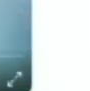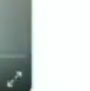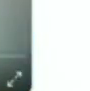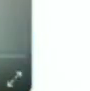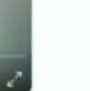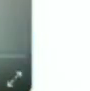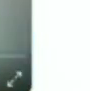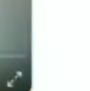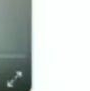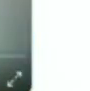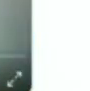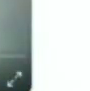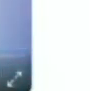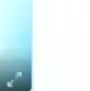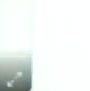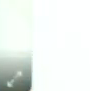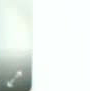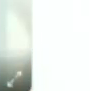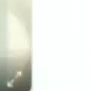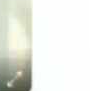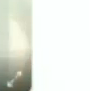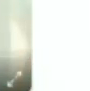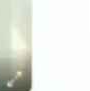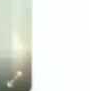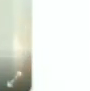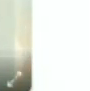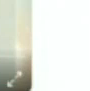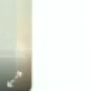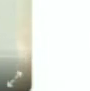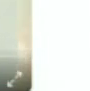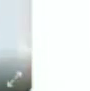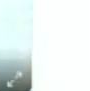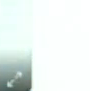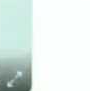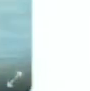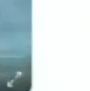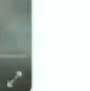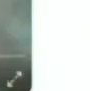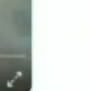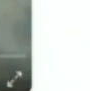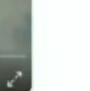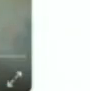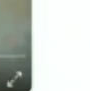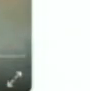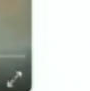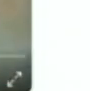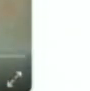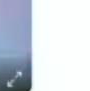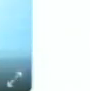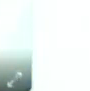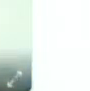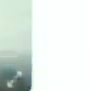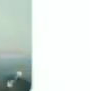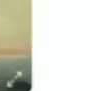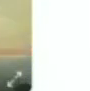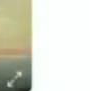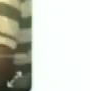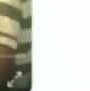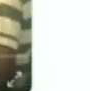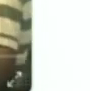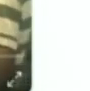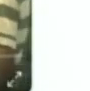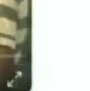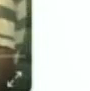devoto, seguidor, creyente de José Gregorio Hernández. Me consta su poder divino, su poder milagroso. Un acto de unión entre